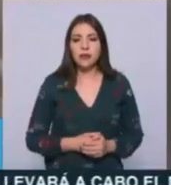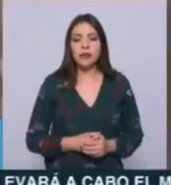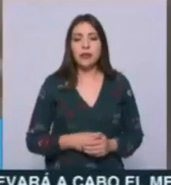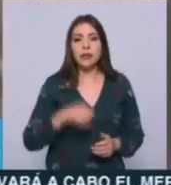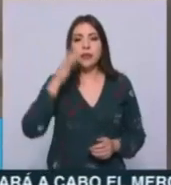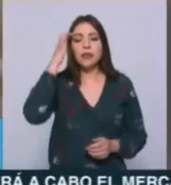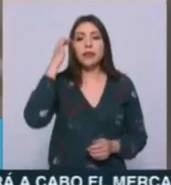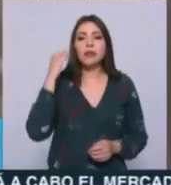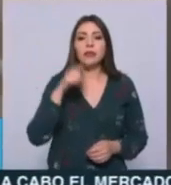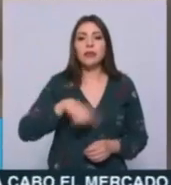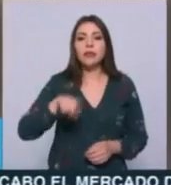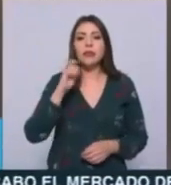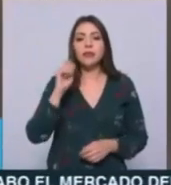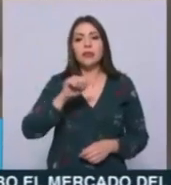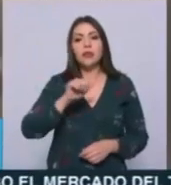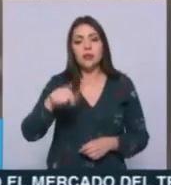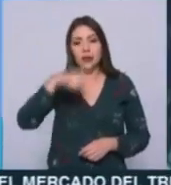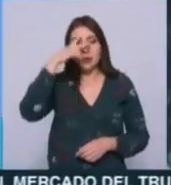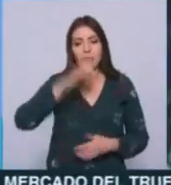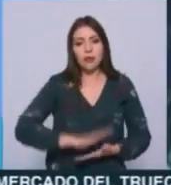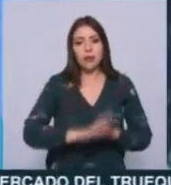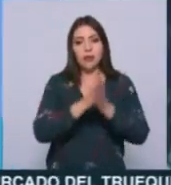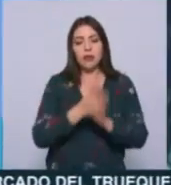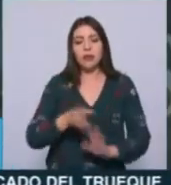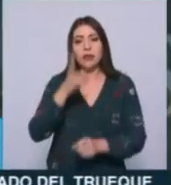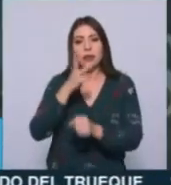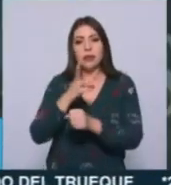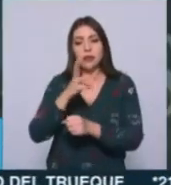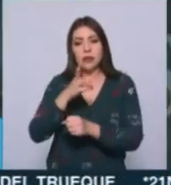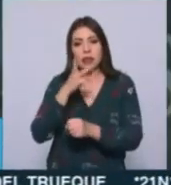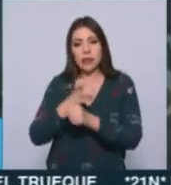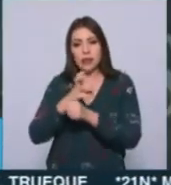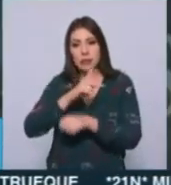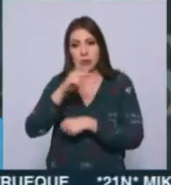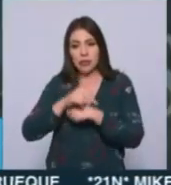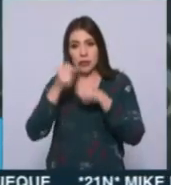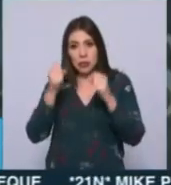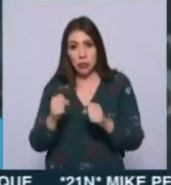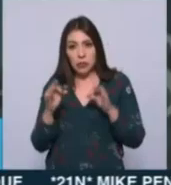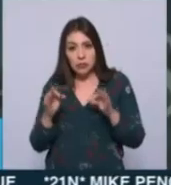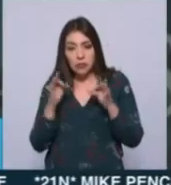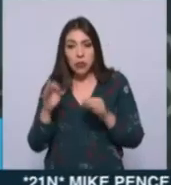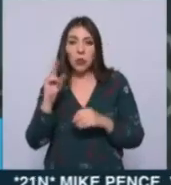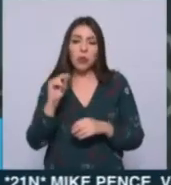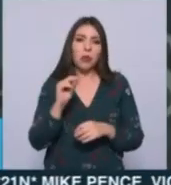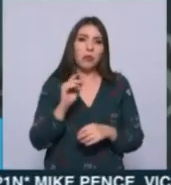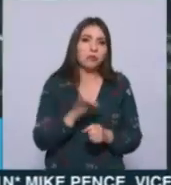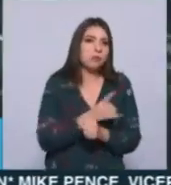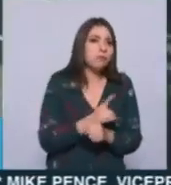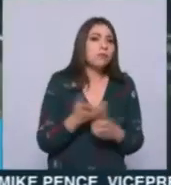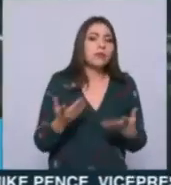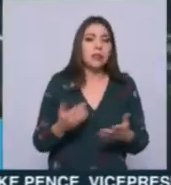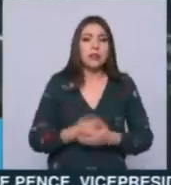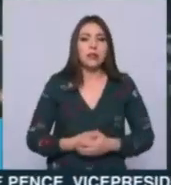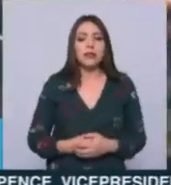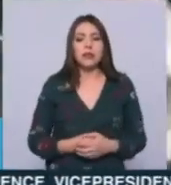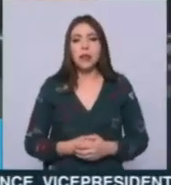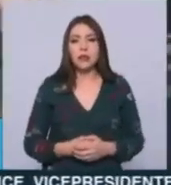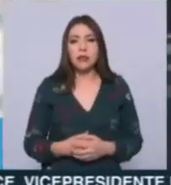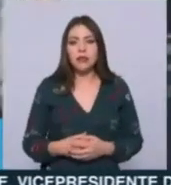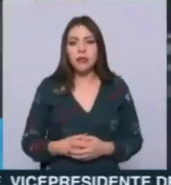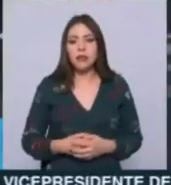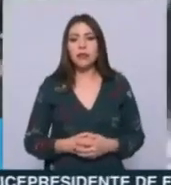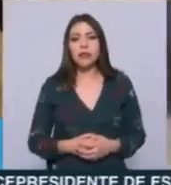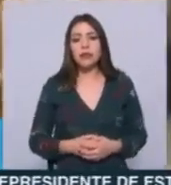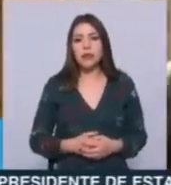se convertirá en un tercer país seguro, pero de manera informal, de manera no formal? Pues mira, Juan, yo no quisiera verlo